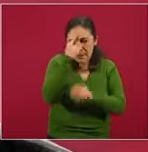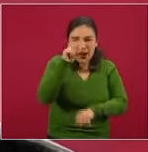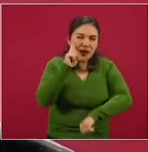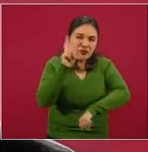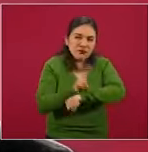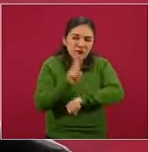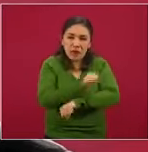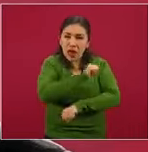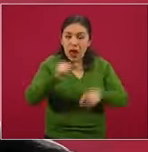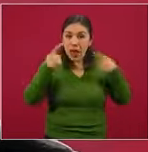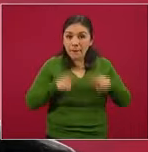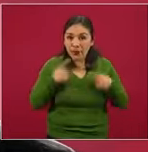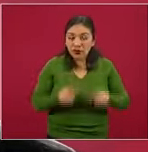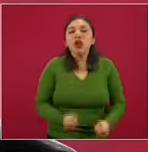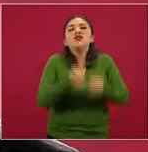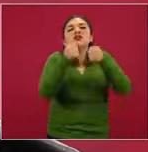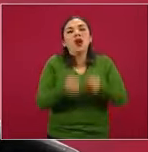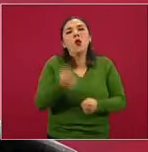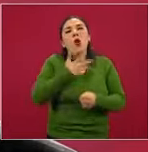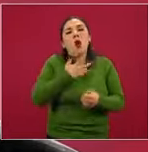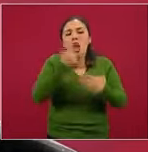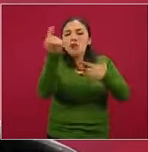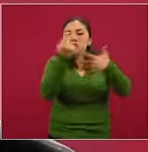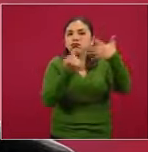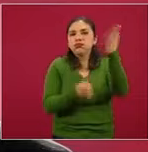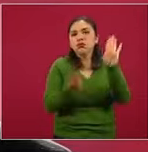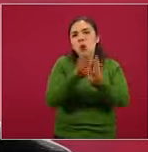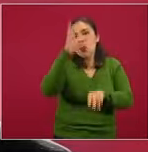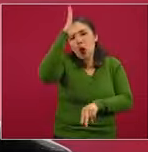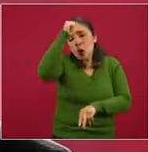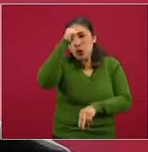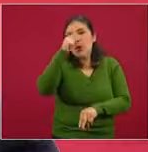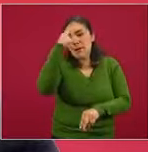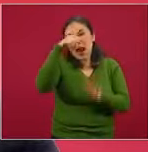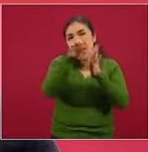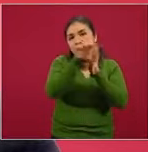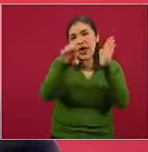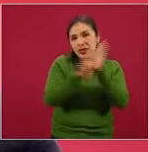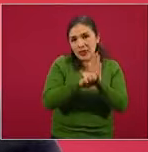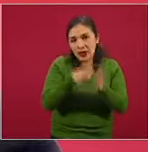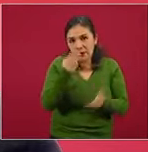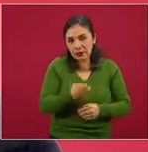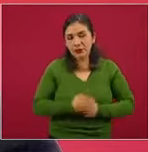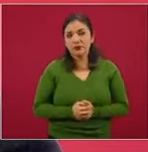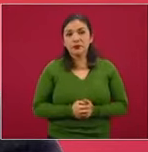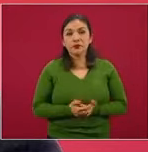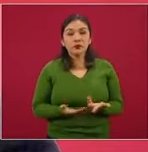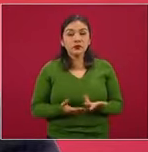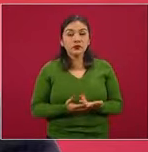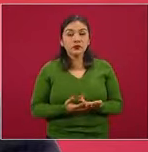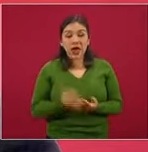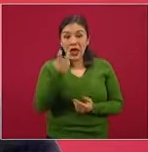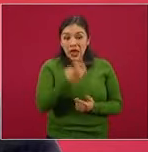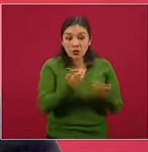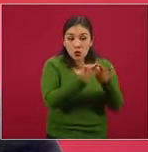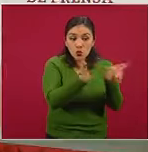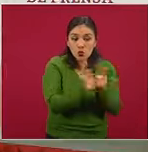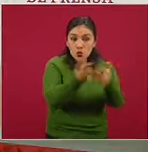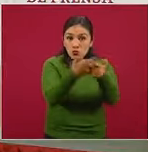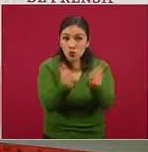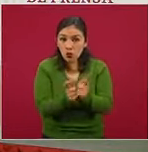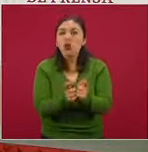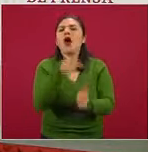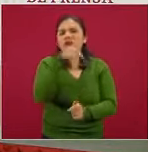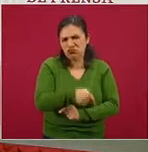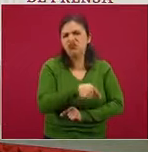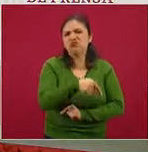personas garanticen los estándares de ética en la investigación. Estos comités tienen